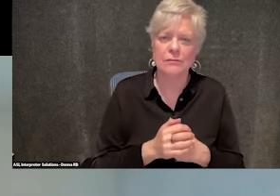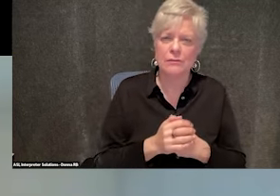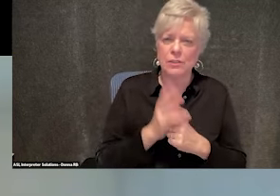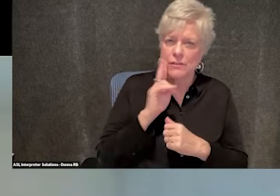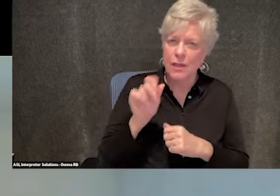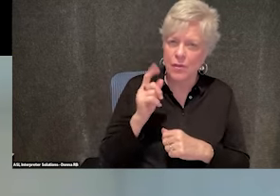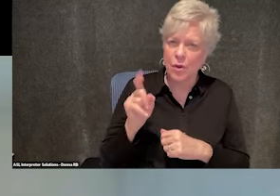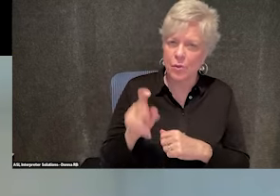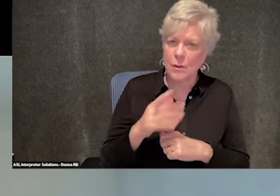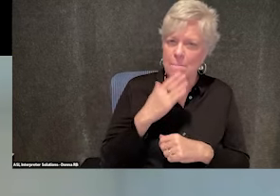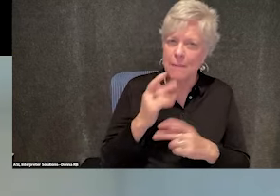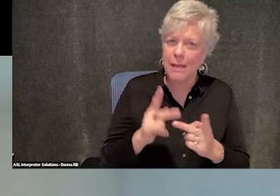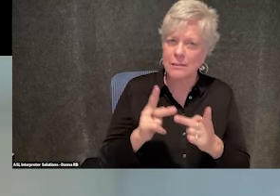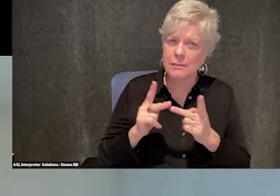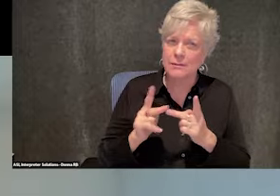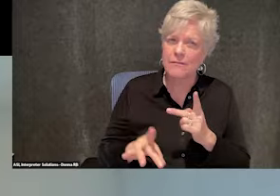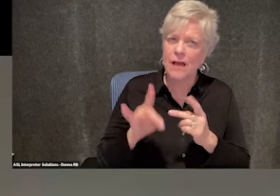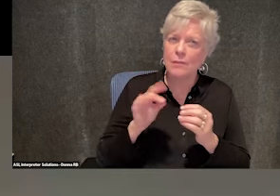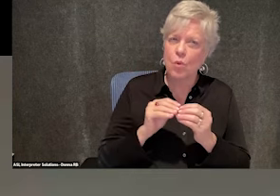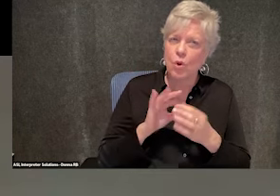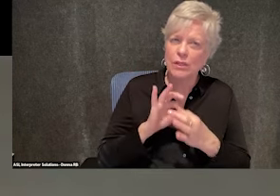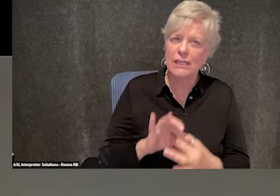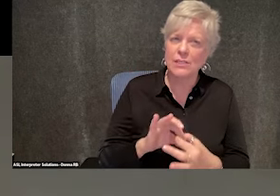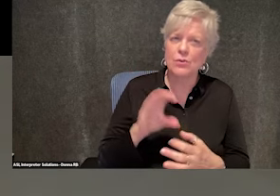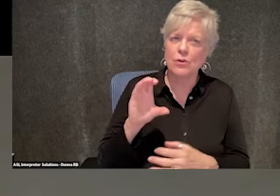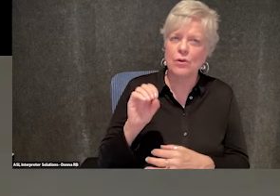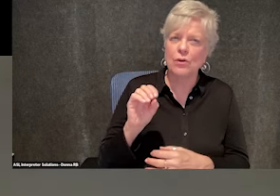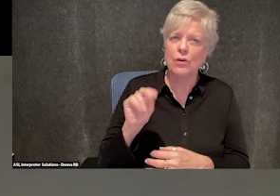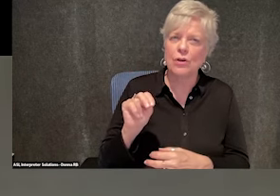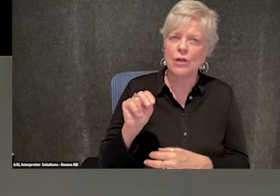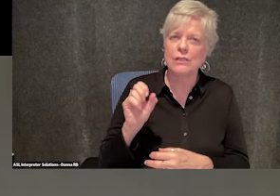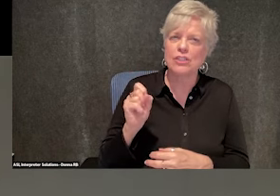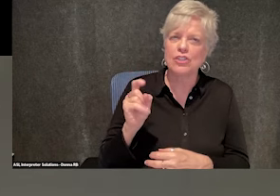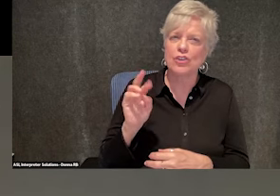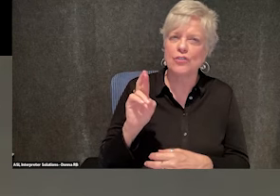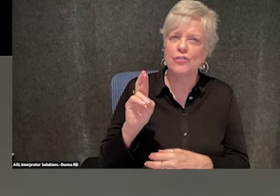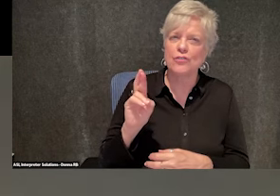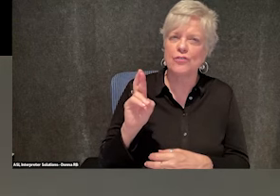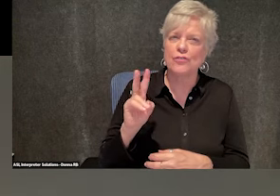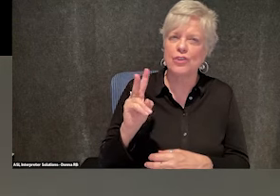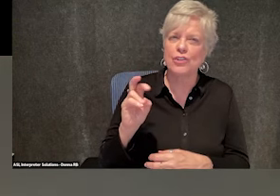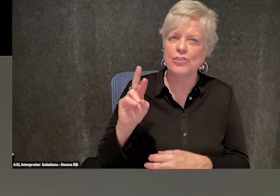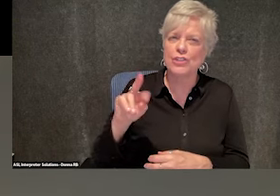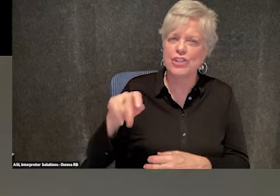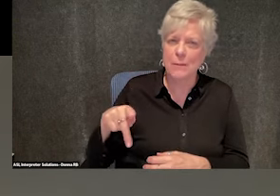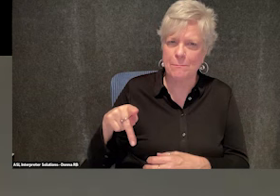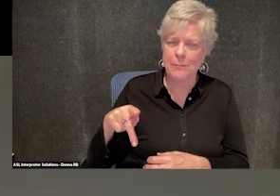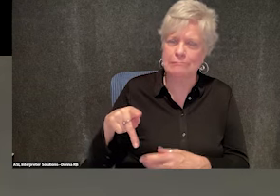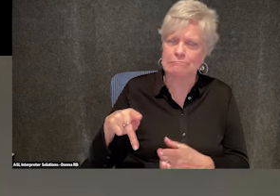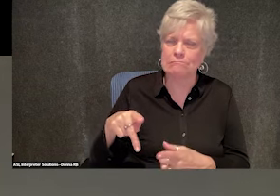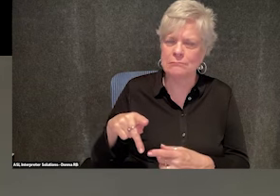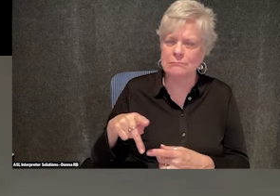Es un enlace al sistema de cortes de Wisconsin y hay un enlace para entrar a